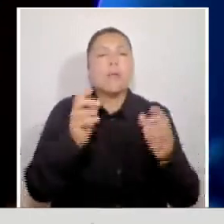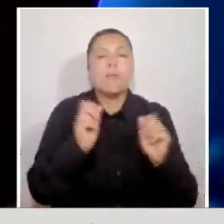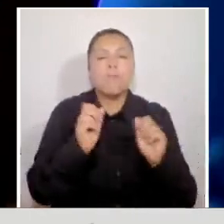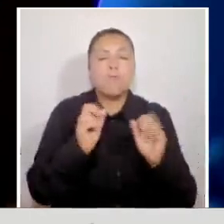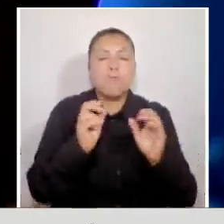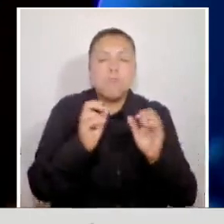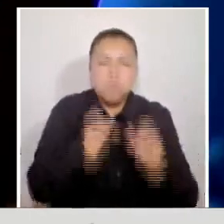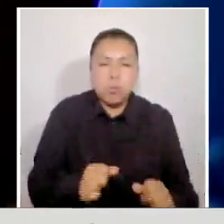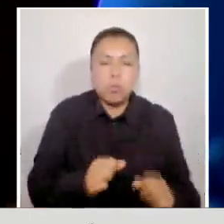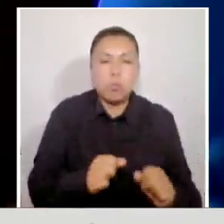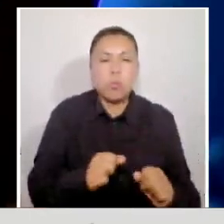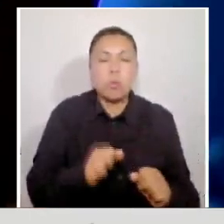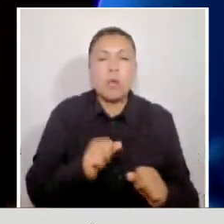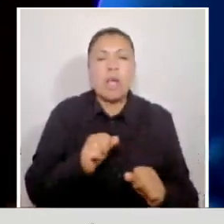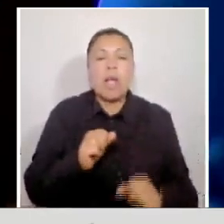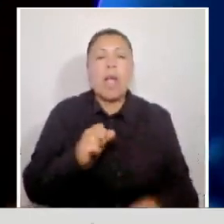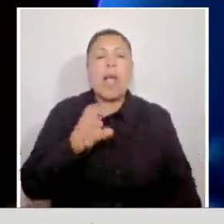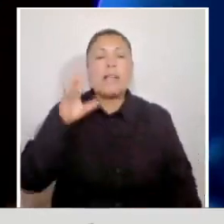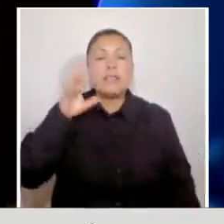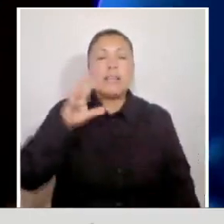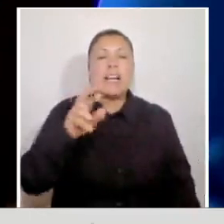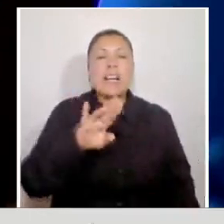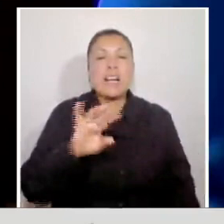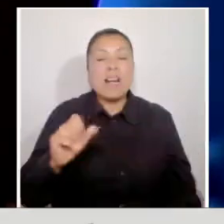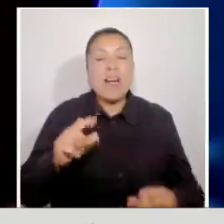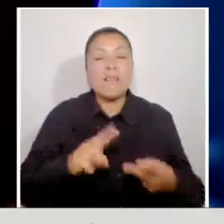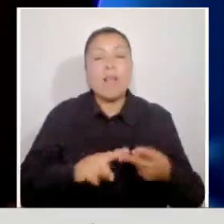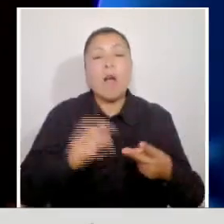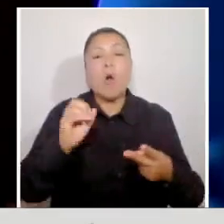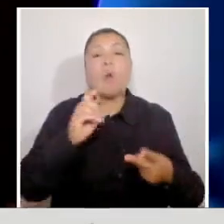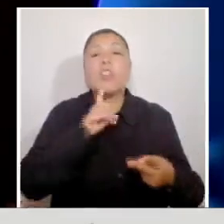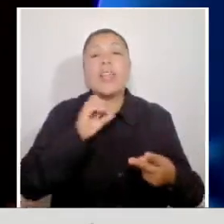como la rabia o el tétano presidente